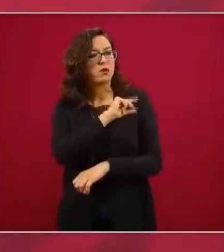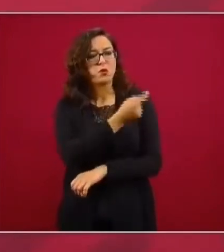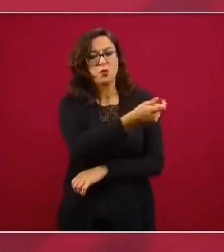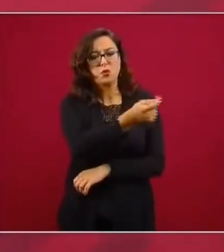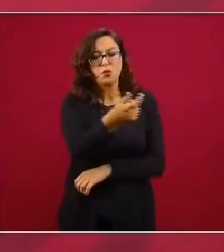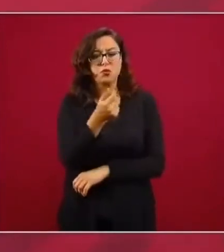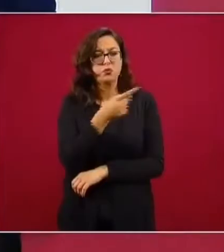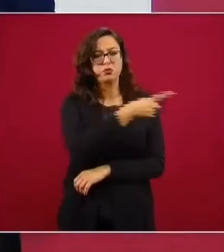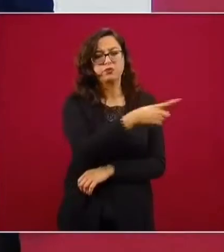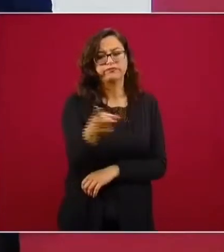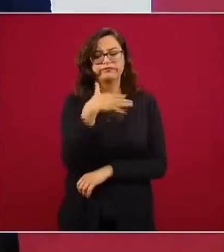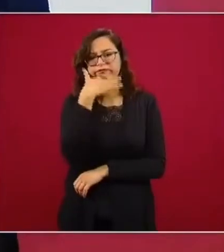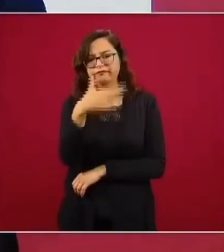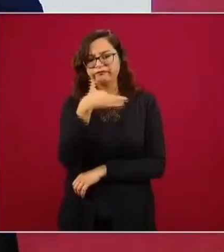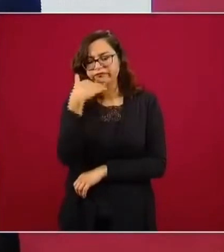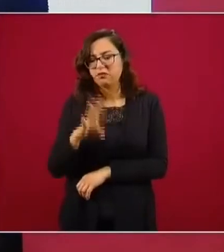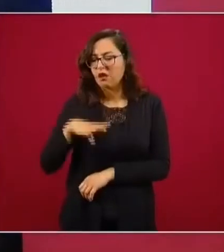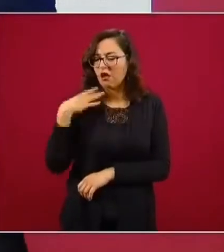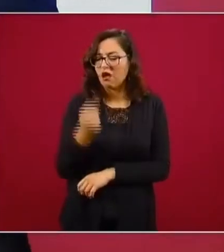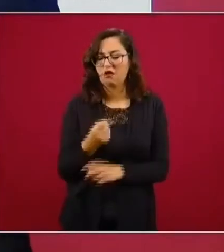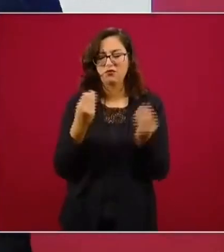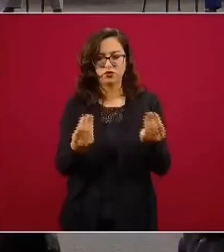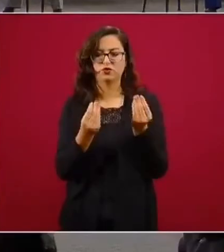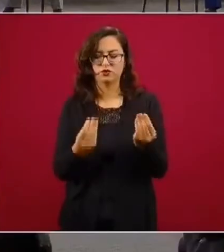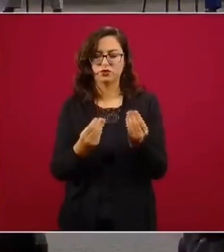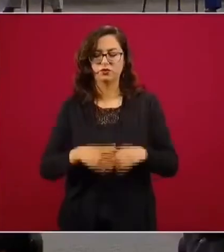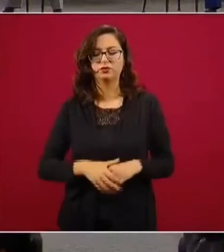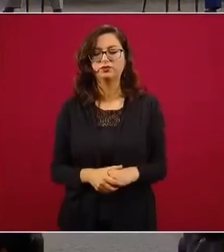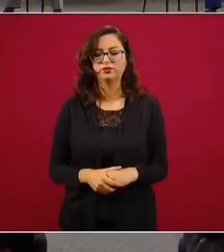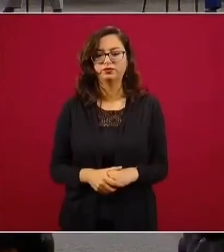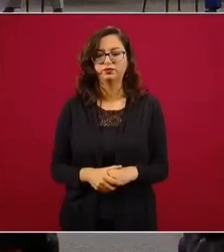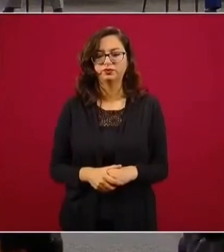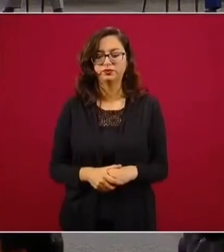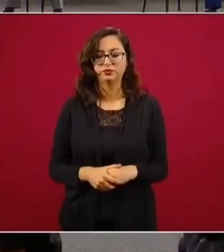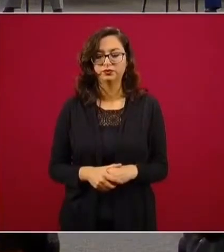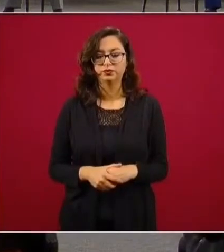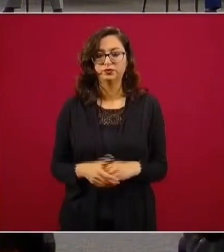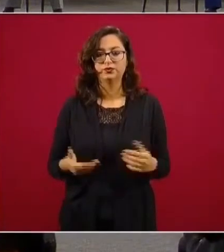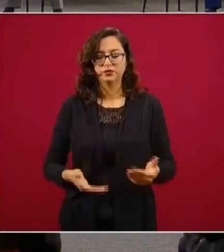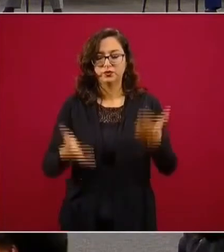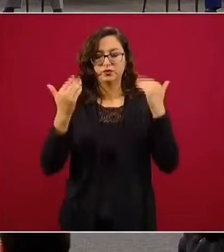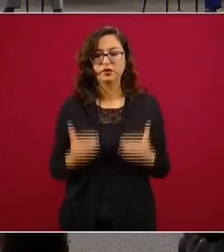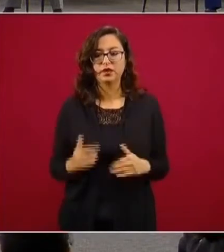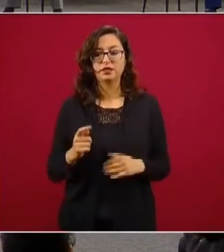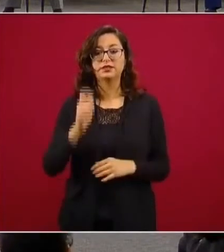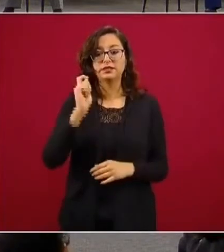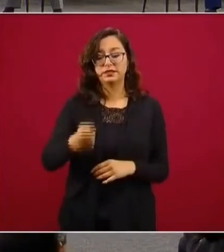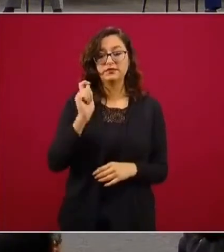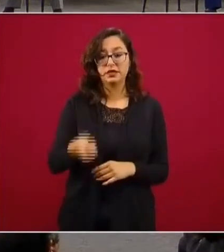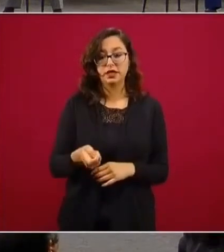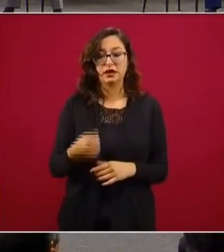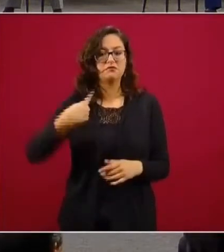abuso. Bueno, entonces, esto es lo que la primera vez en la historia. La siguiente, por favor. Bueno, ¿y eso qué significa? ¿En qué